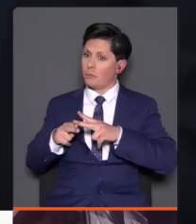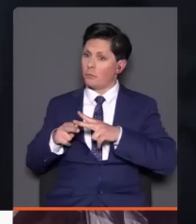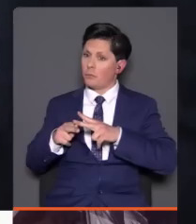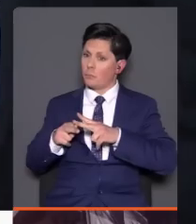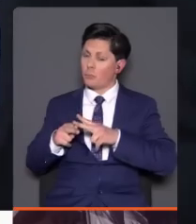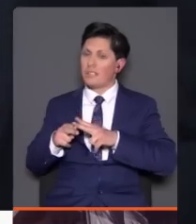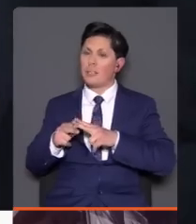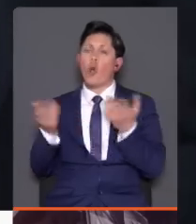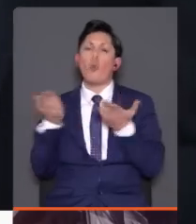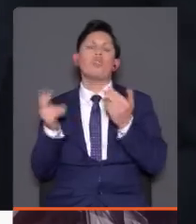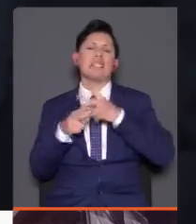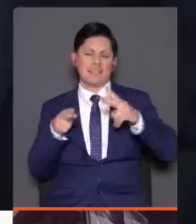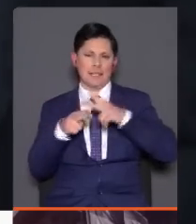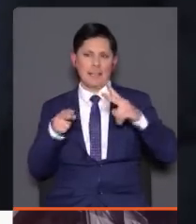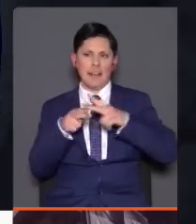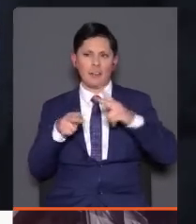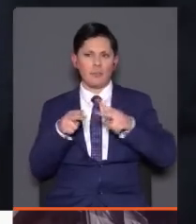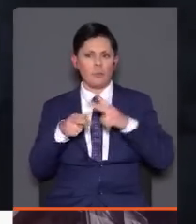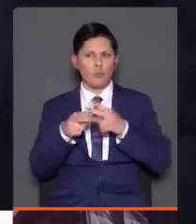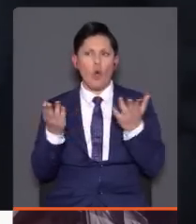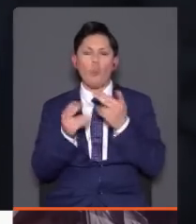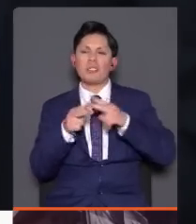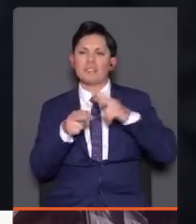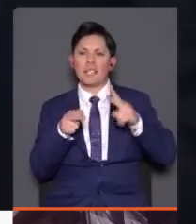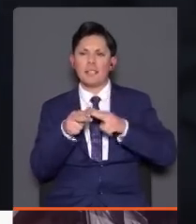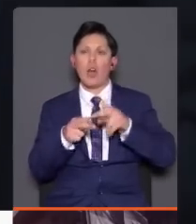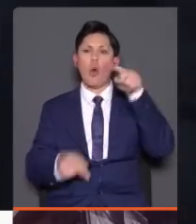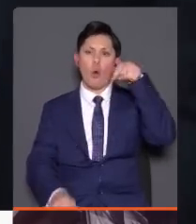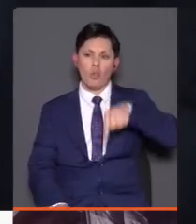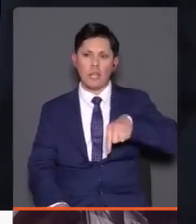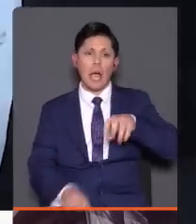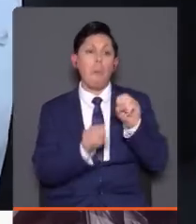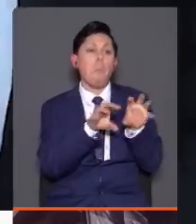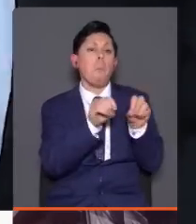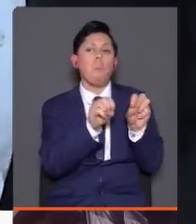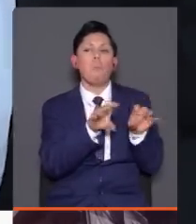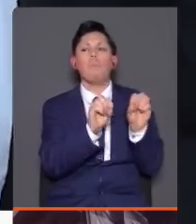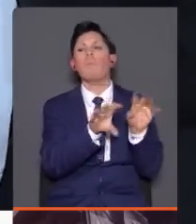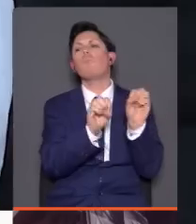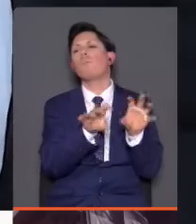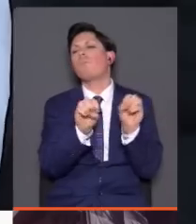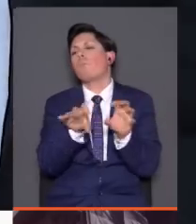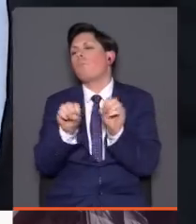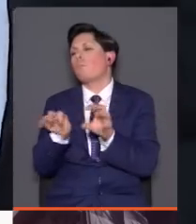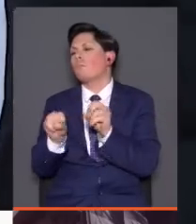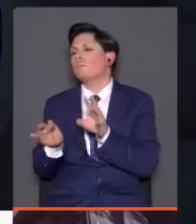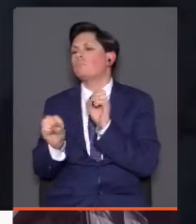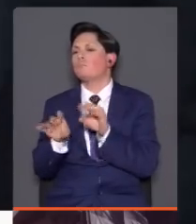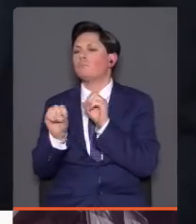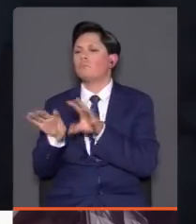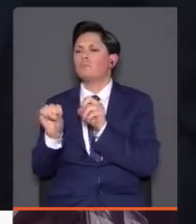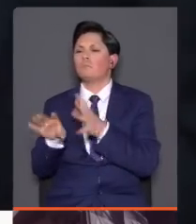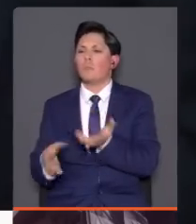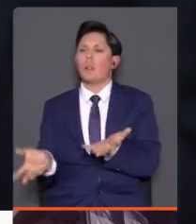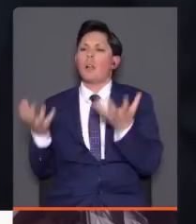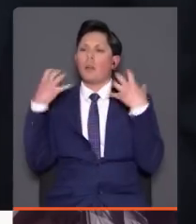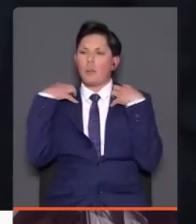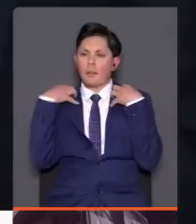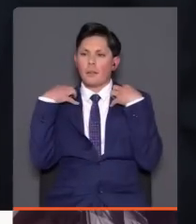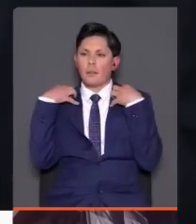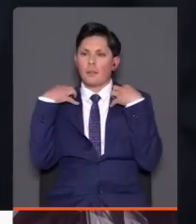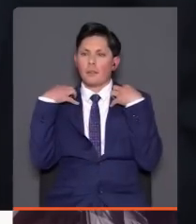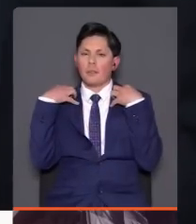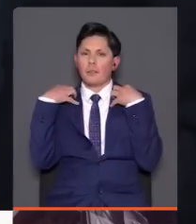cosas. Porque muchos hoy día dan clases de cómo se hacen las cosas, pero cuando les tocó hacerlas,